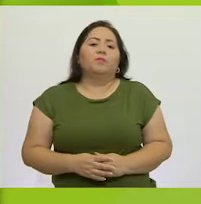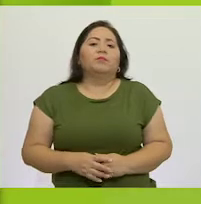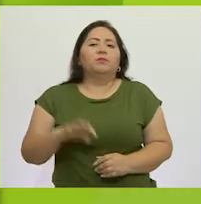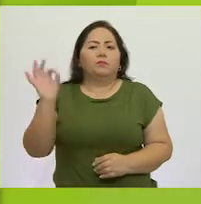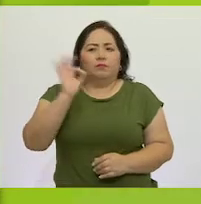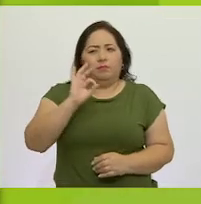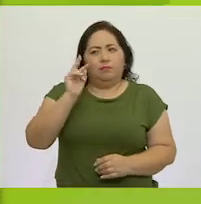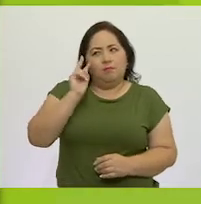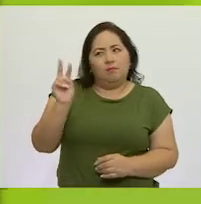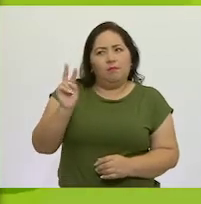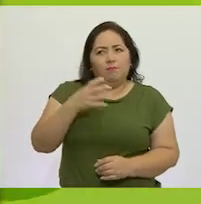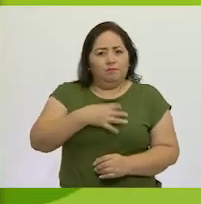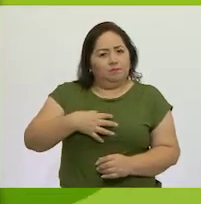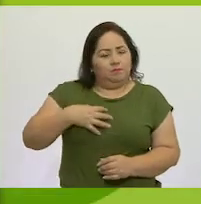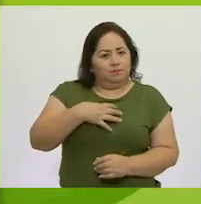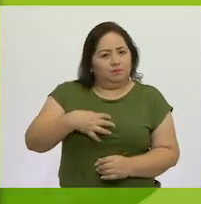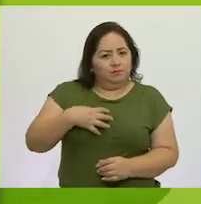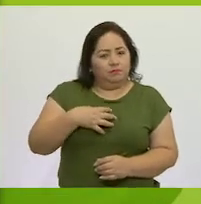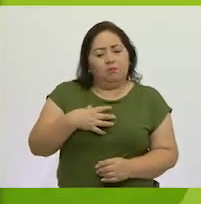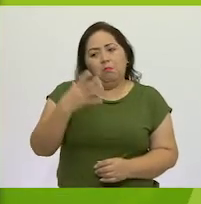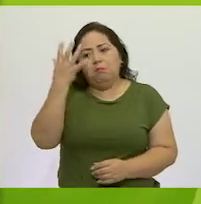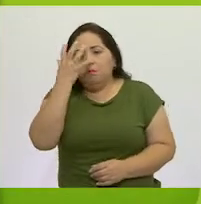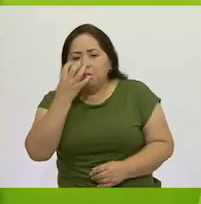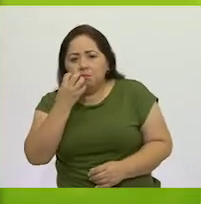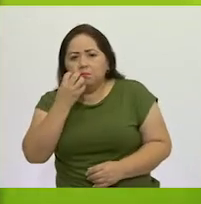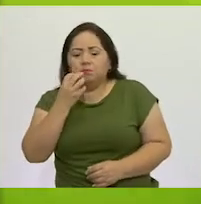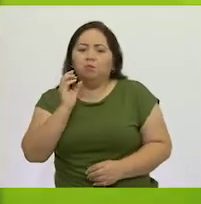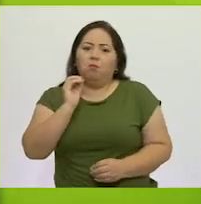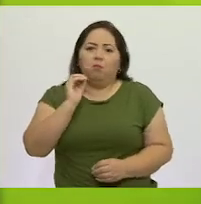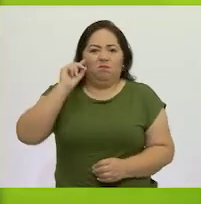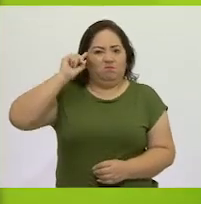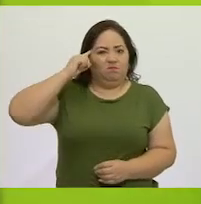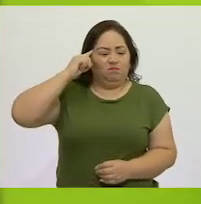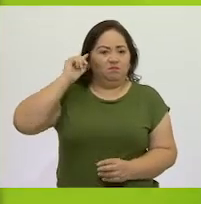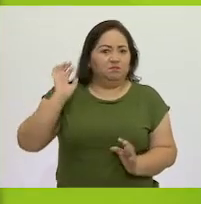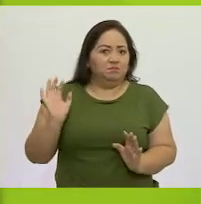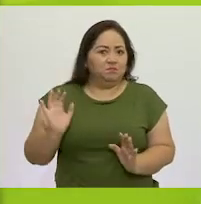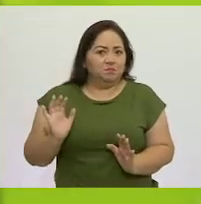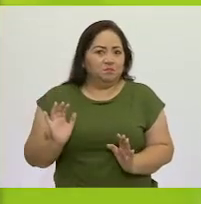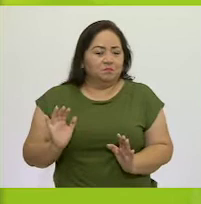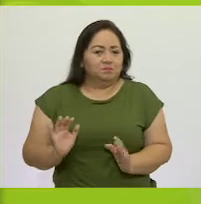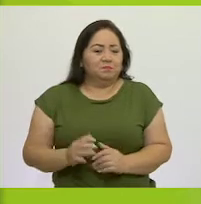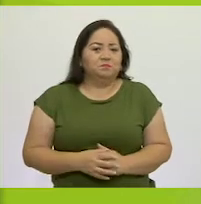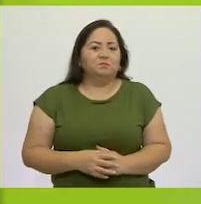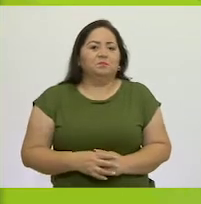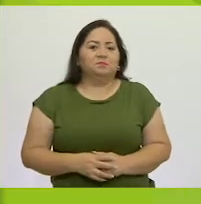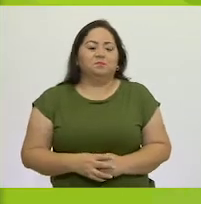¿estará contenta, triste o enojada?